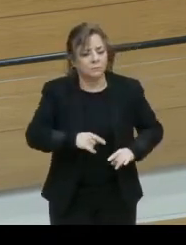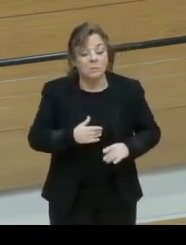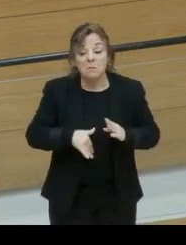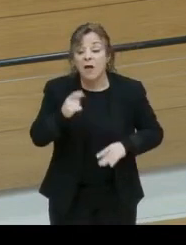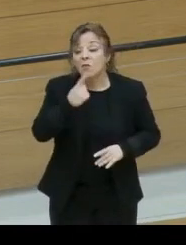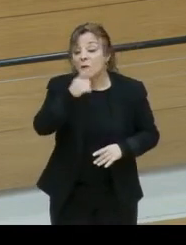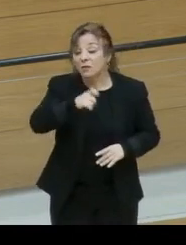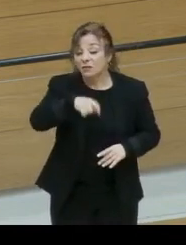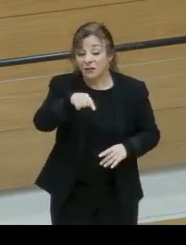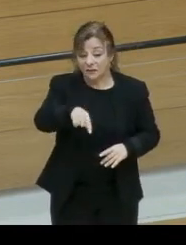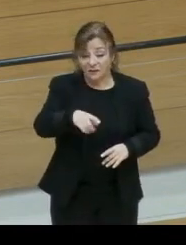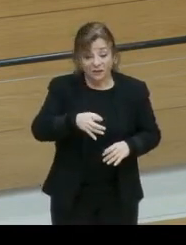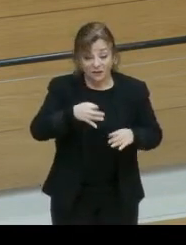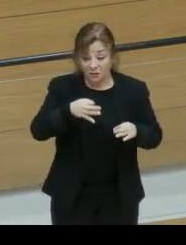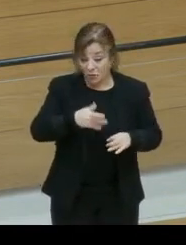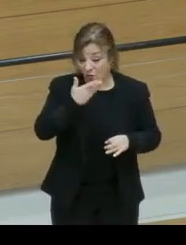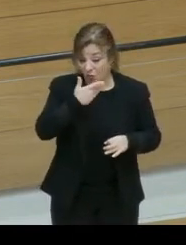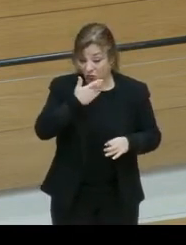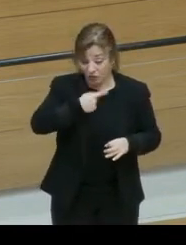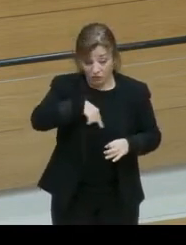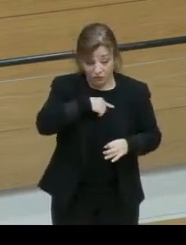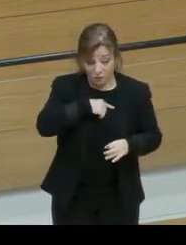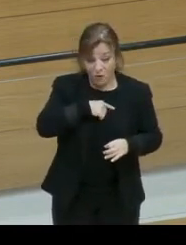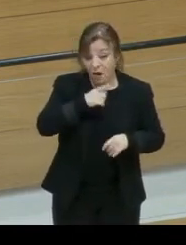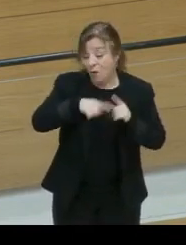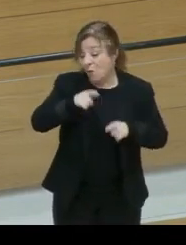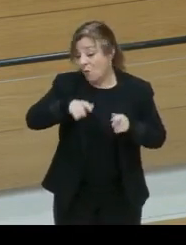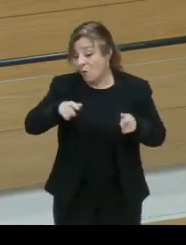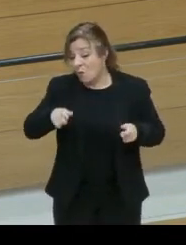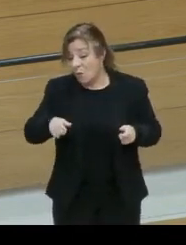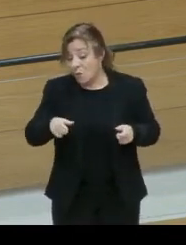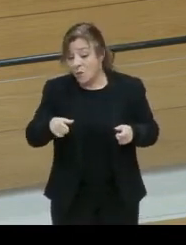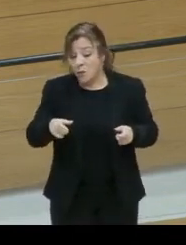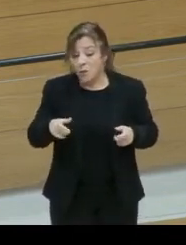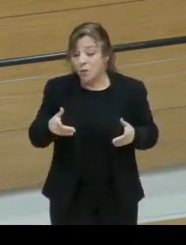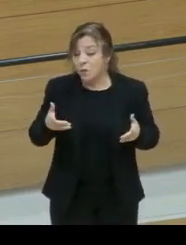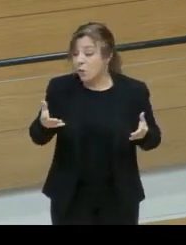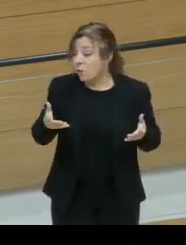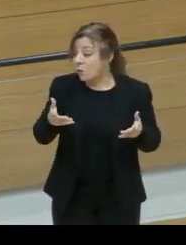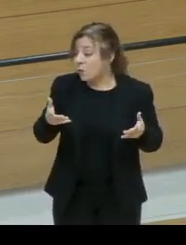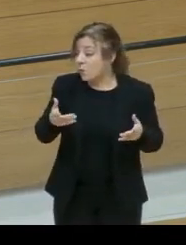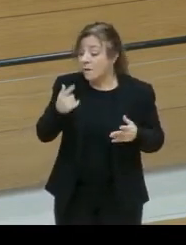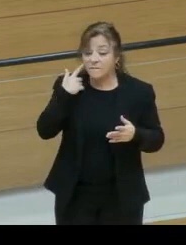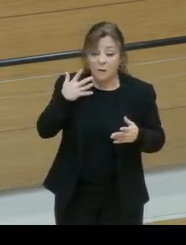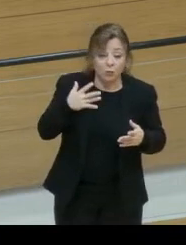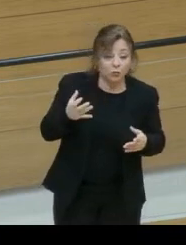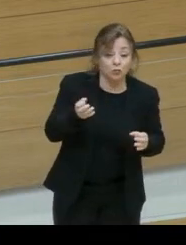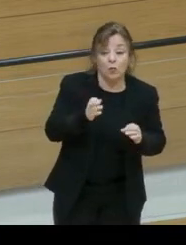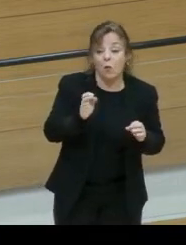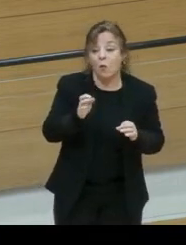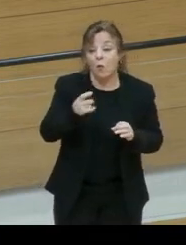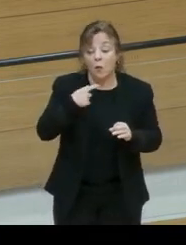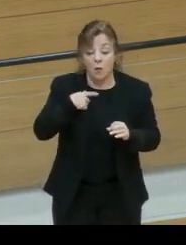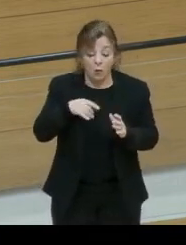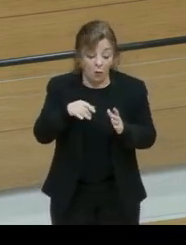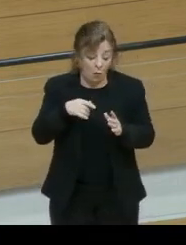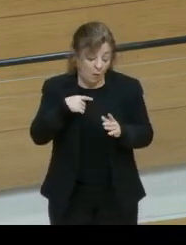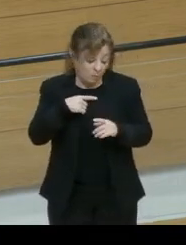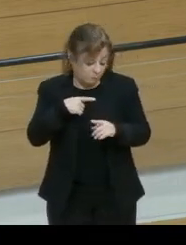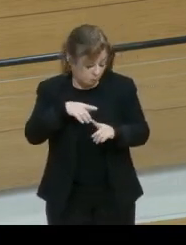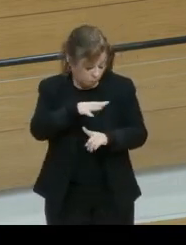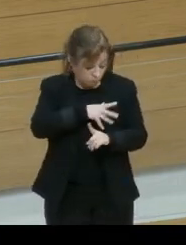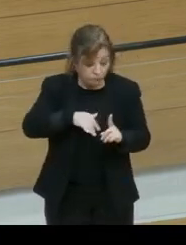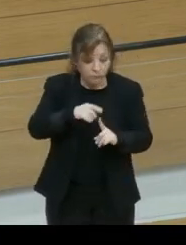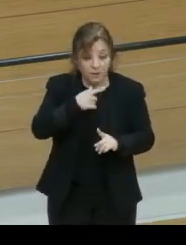persona de aquí seguro que conocemos a alguien o famoso o de nuestro círculo cercano que